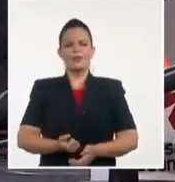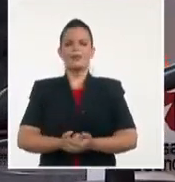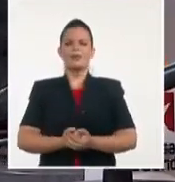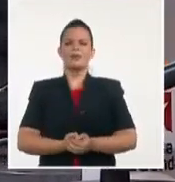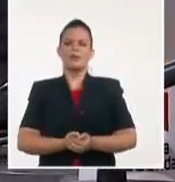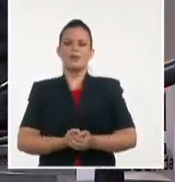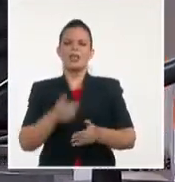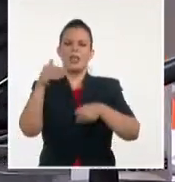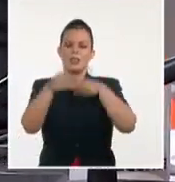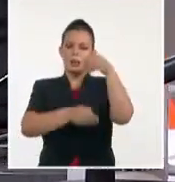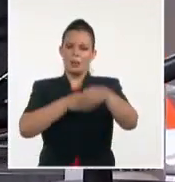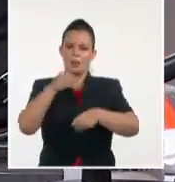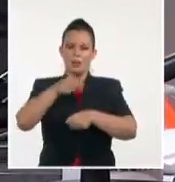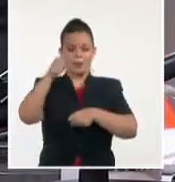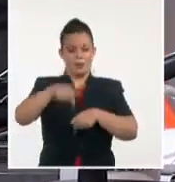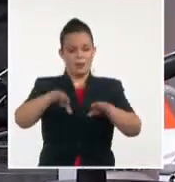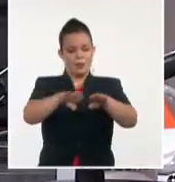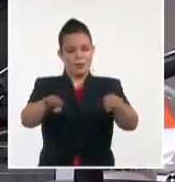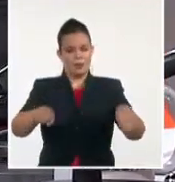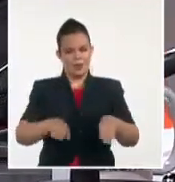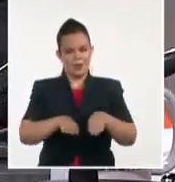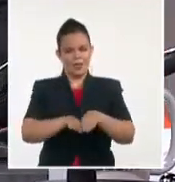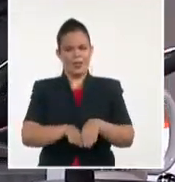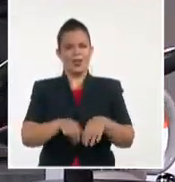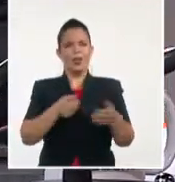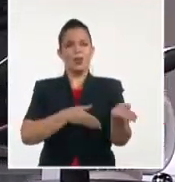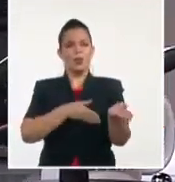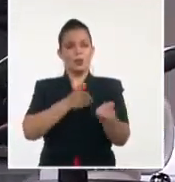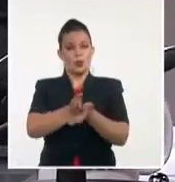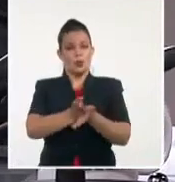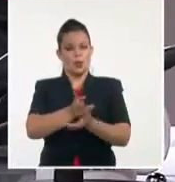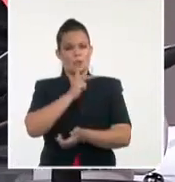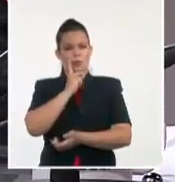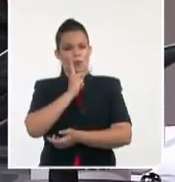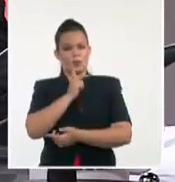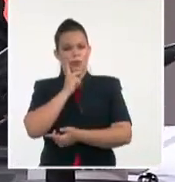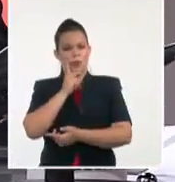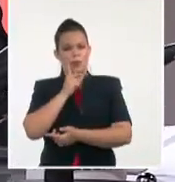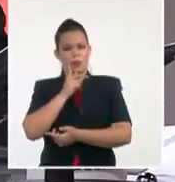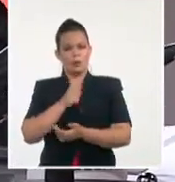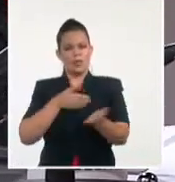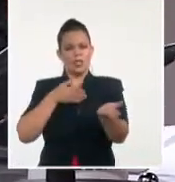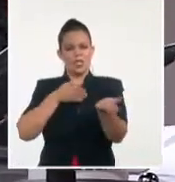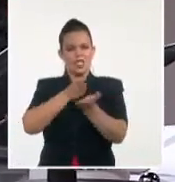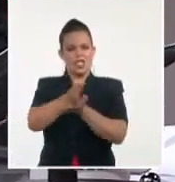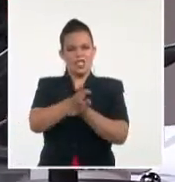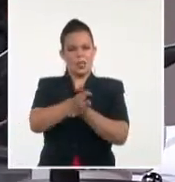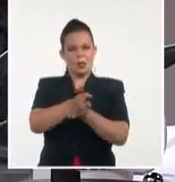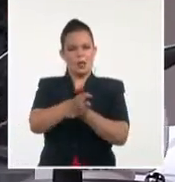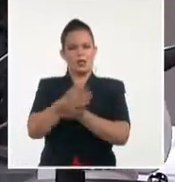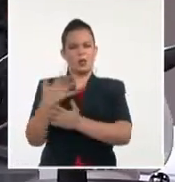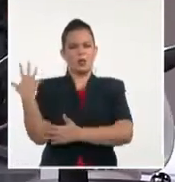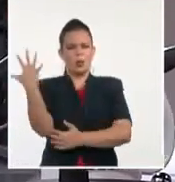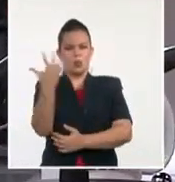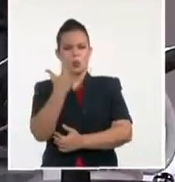en esta jornada. Seguir a Elsa, por supuesto, que se convirtió en toda una afición